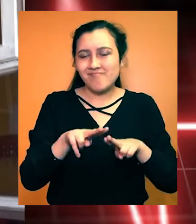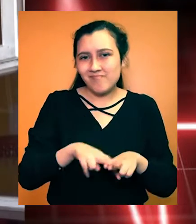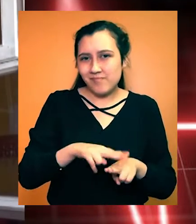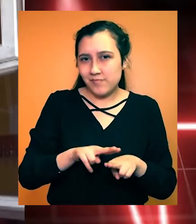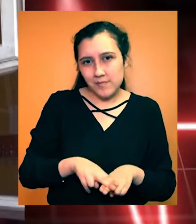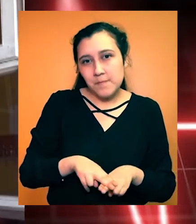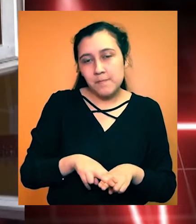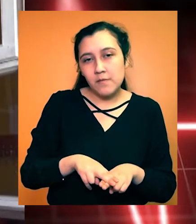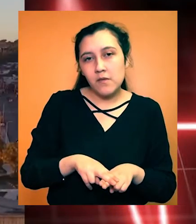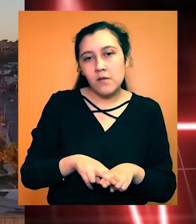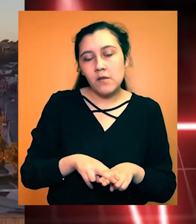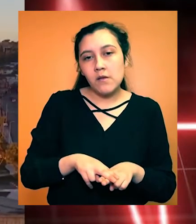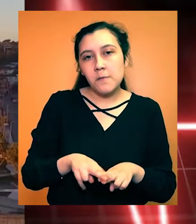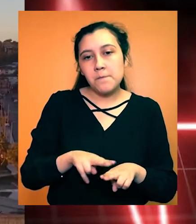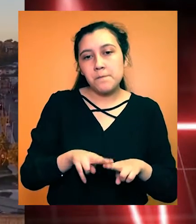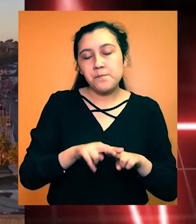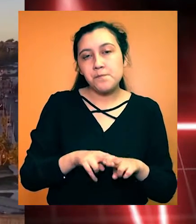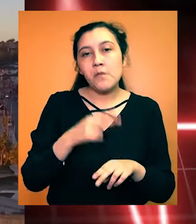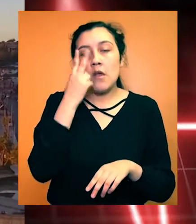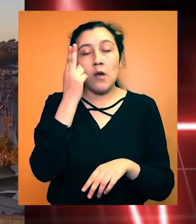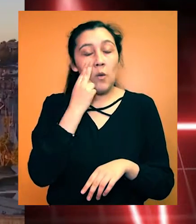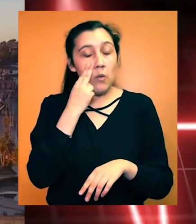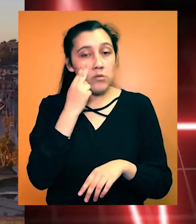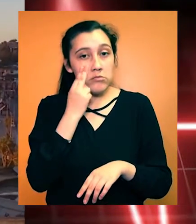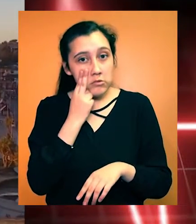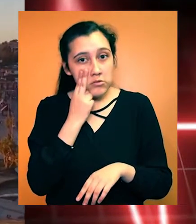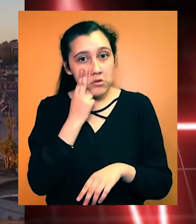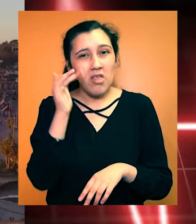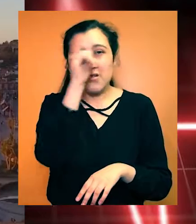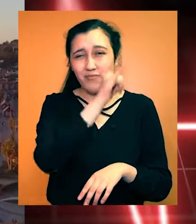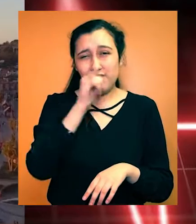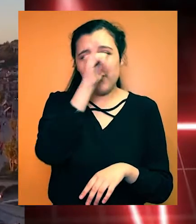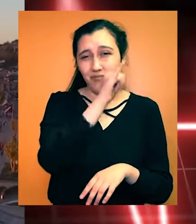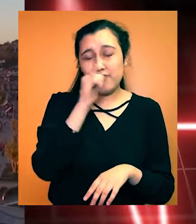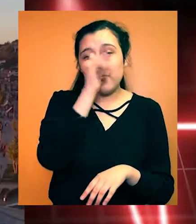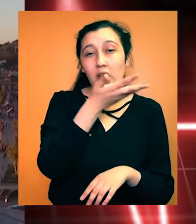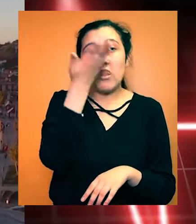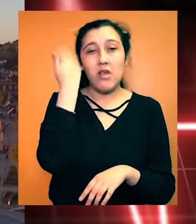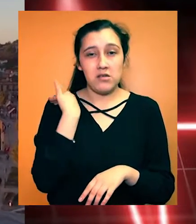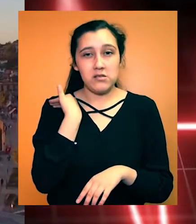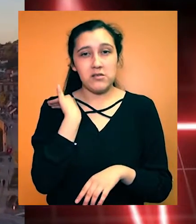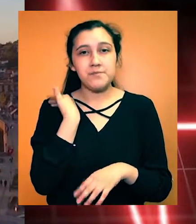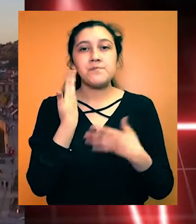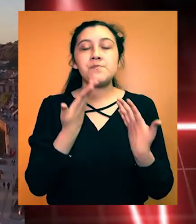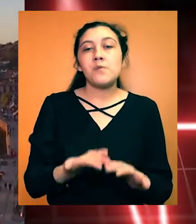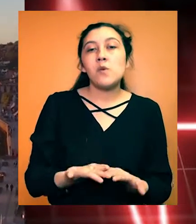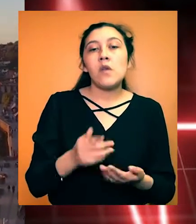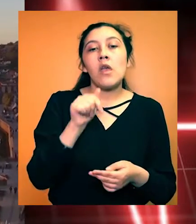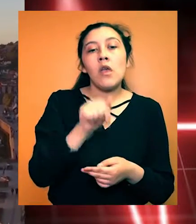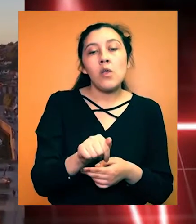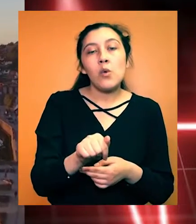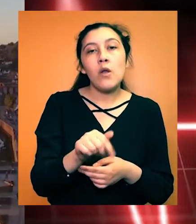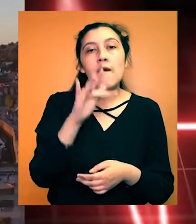no hubo acciones después de informes donde ya se daban a conocer indicios de contaminación. Así que eso